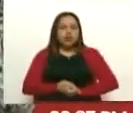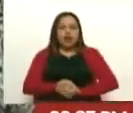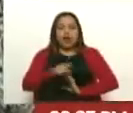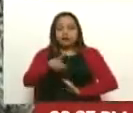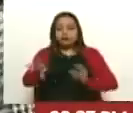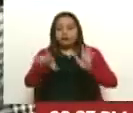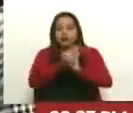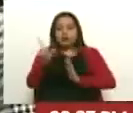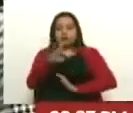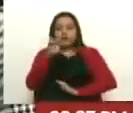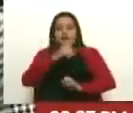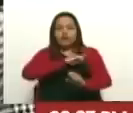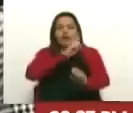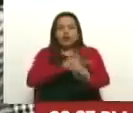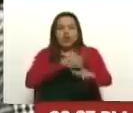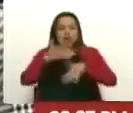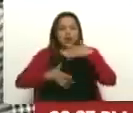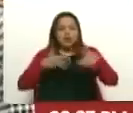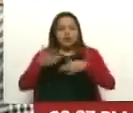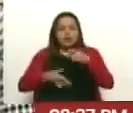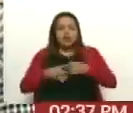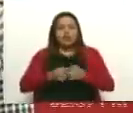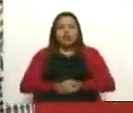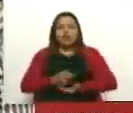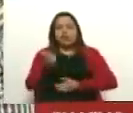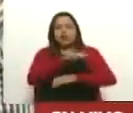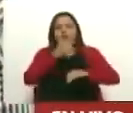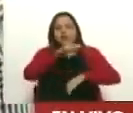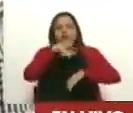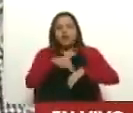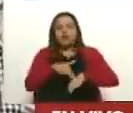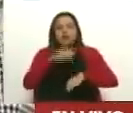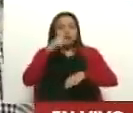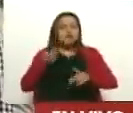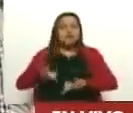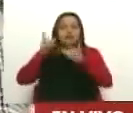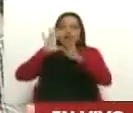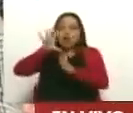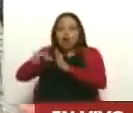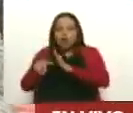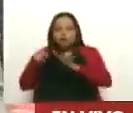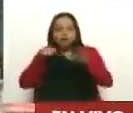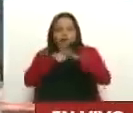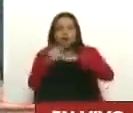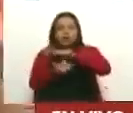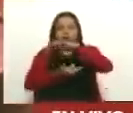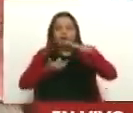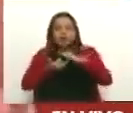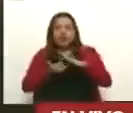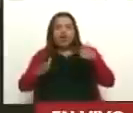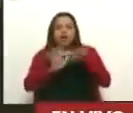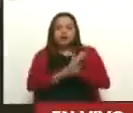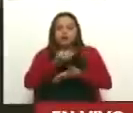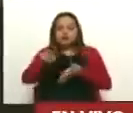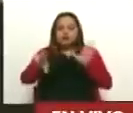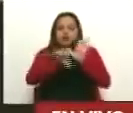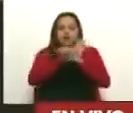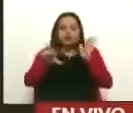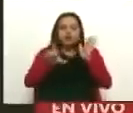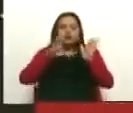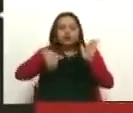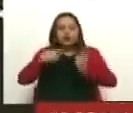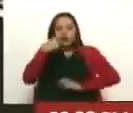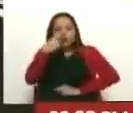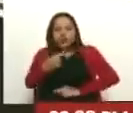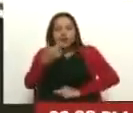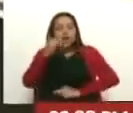Ejecutivo Nacional para combatir la corrupción. Hechos a destacar sobre este texto jurídico, podemos decir que basa